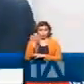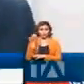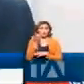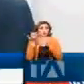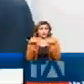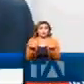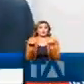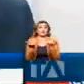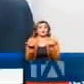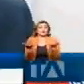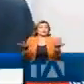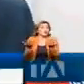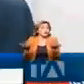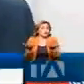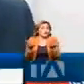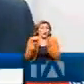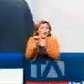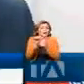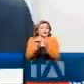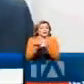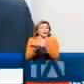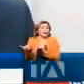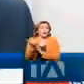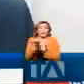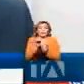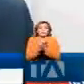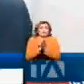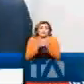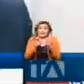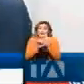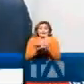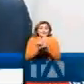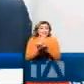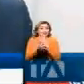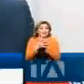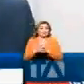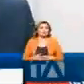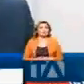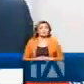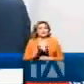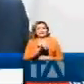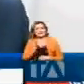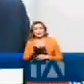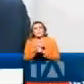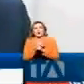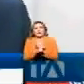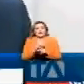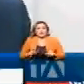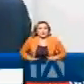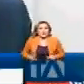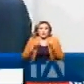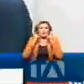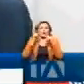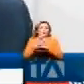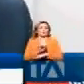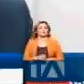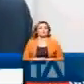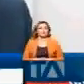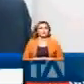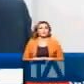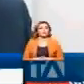emergencia, no existe ningún artículo similar en el Código Orgánico Integral Penal que proteja la salud pública del